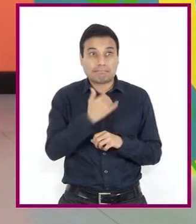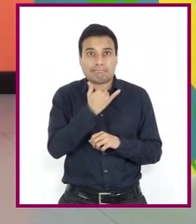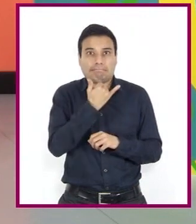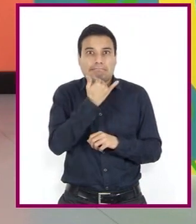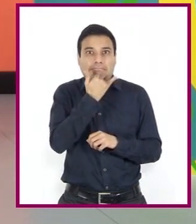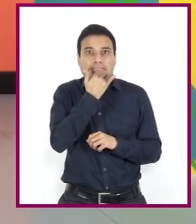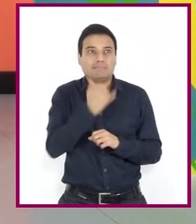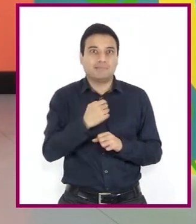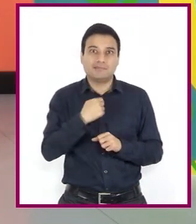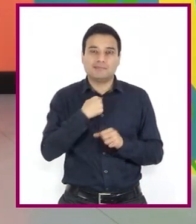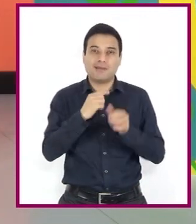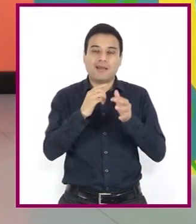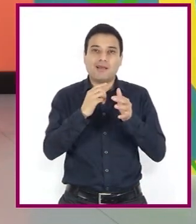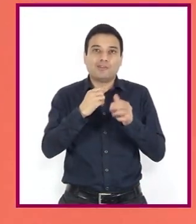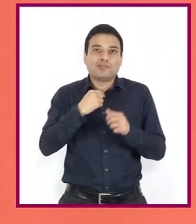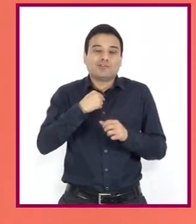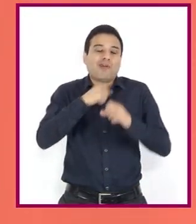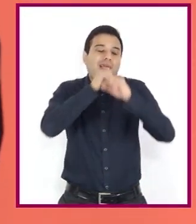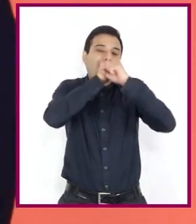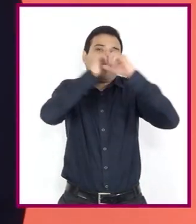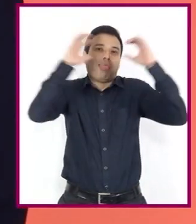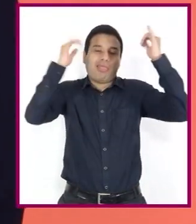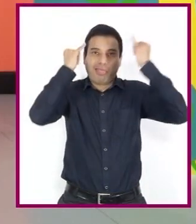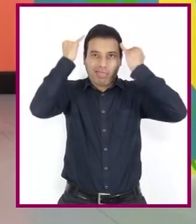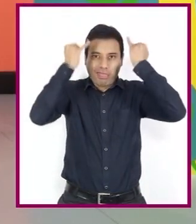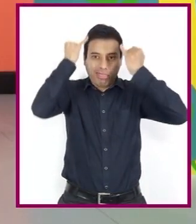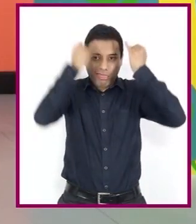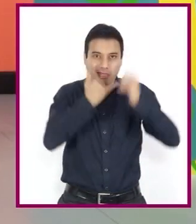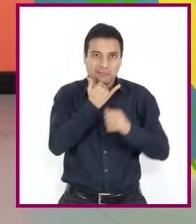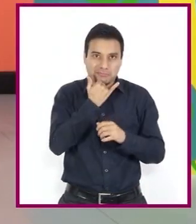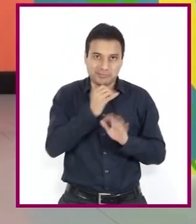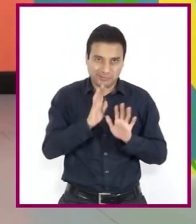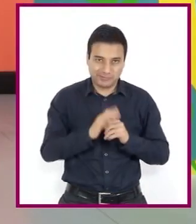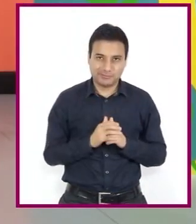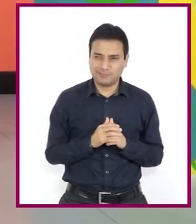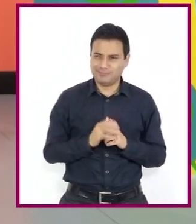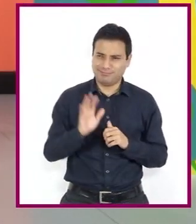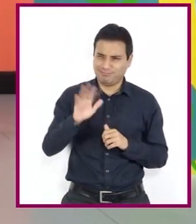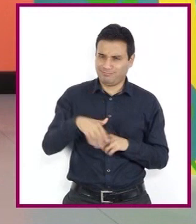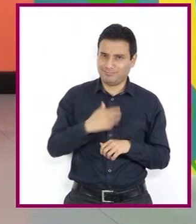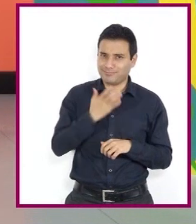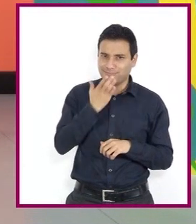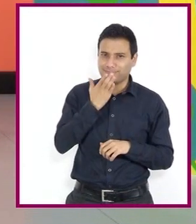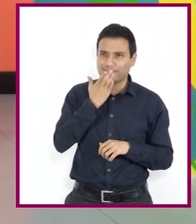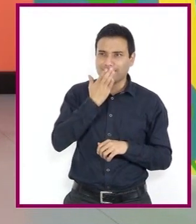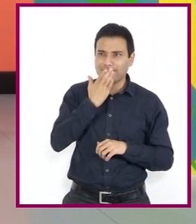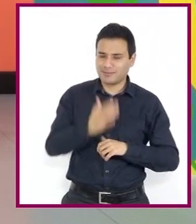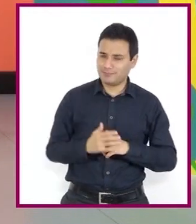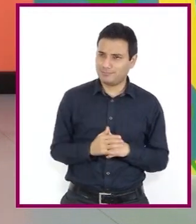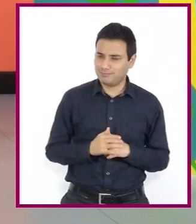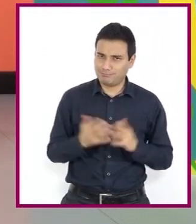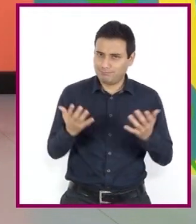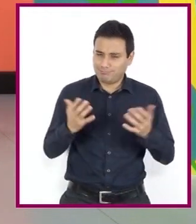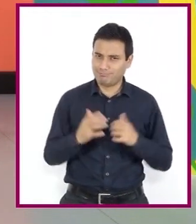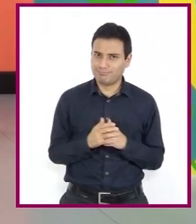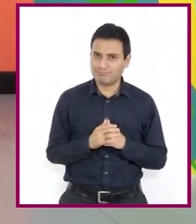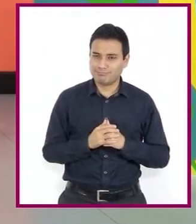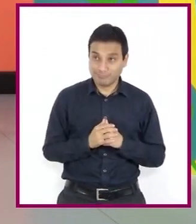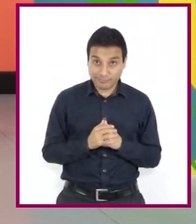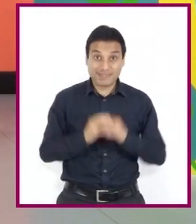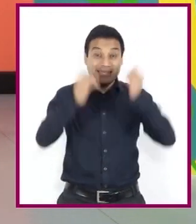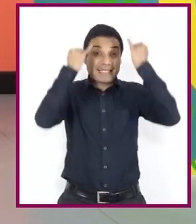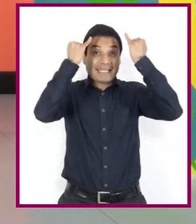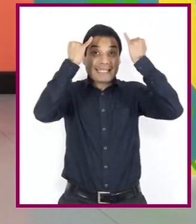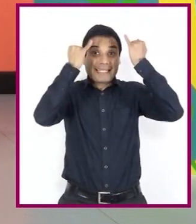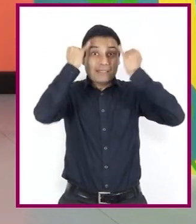Rodolfo, ya me estoy imaginando muchas cosas. No diga eso, maestra Ana Gabriela. La